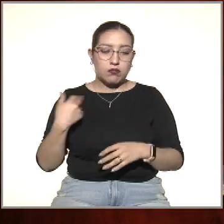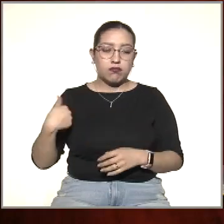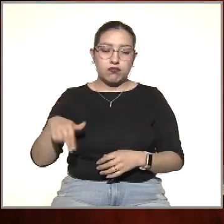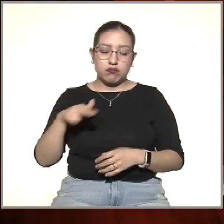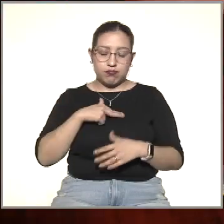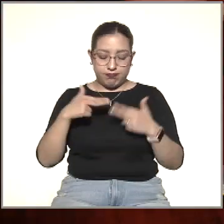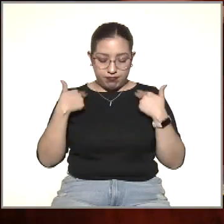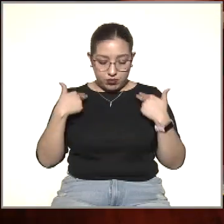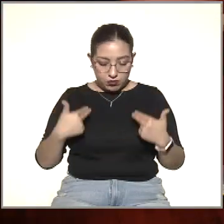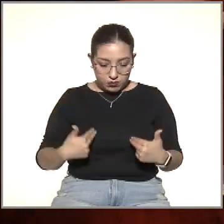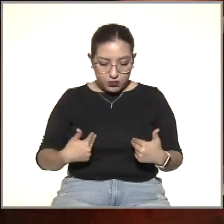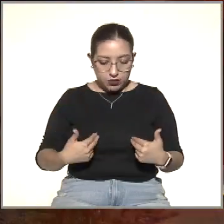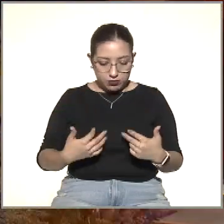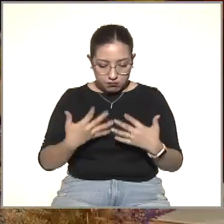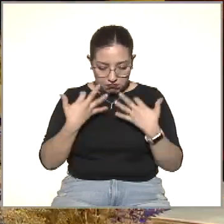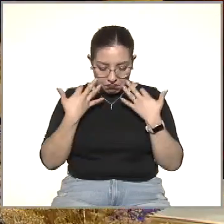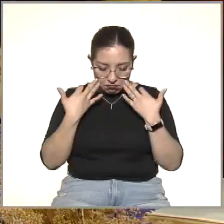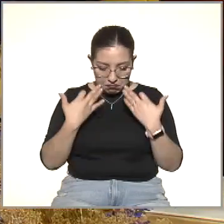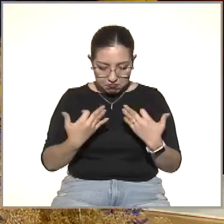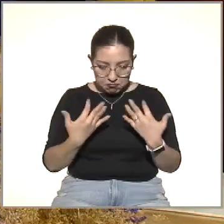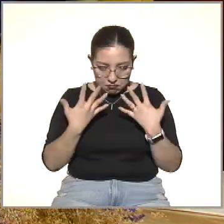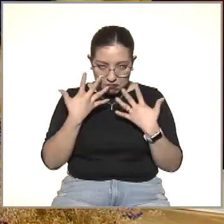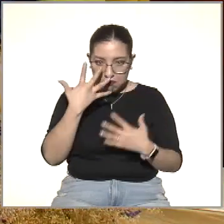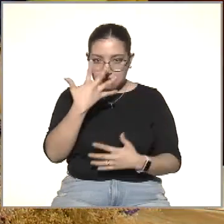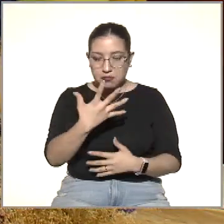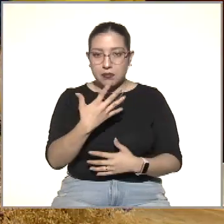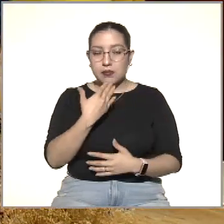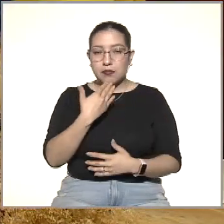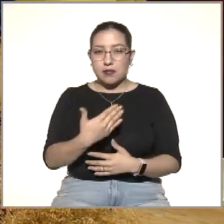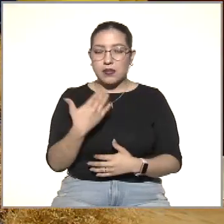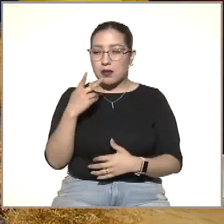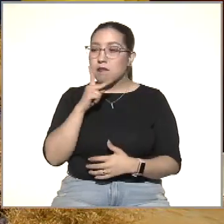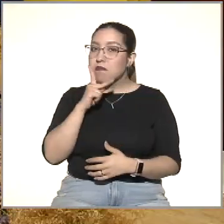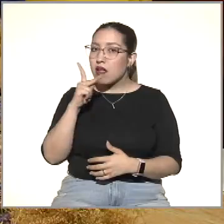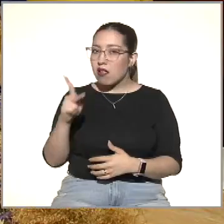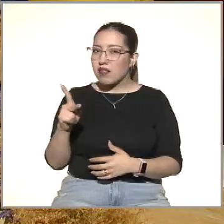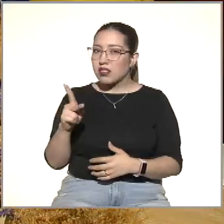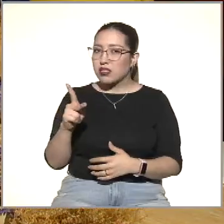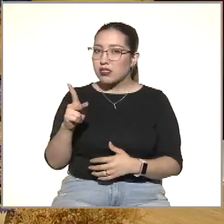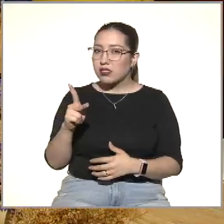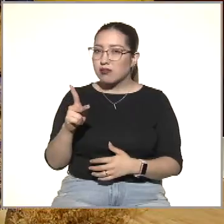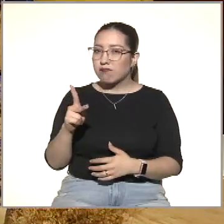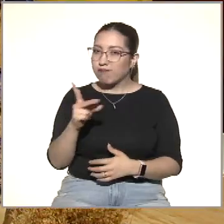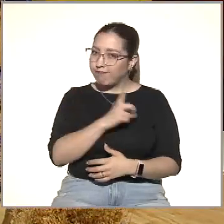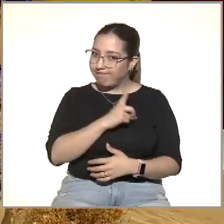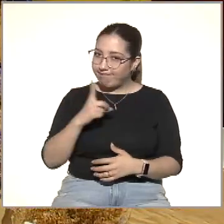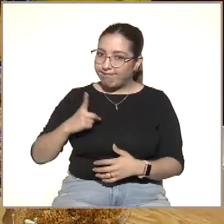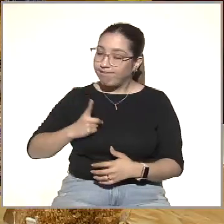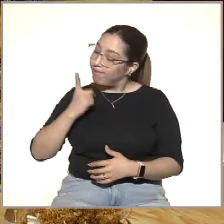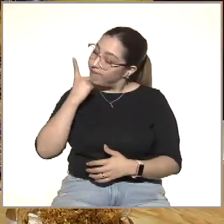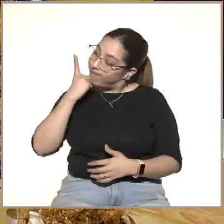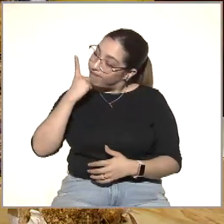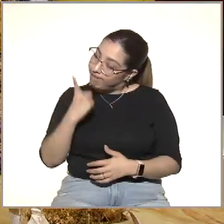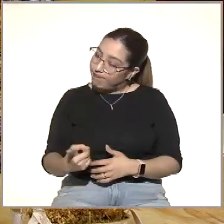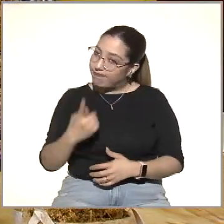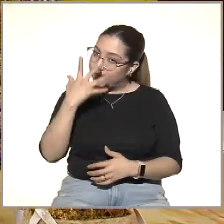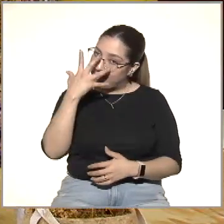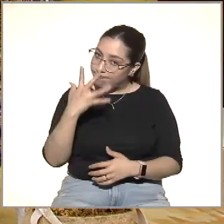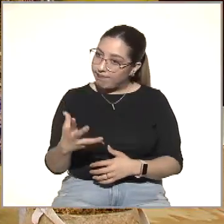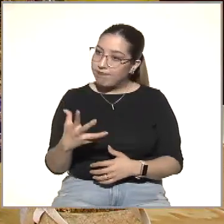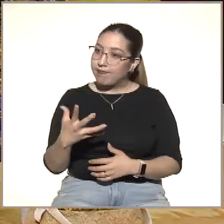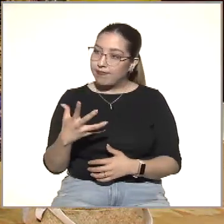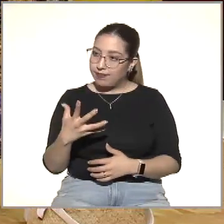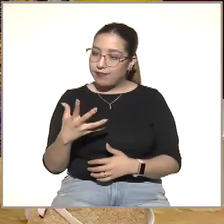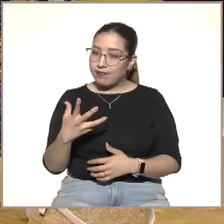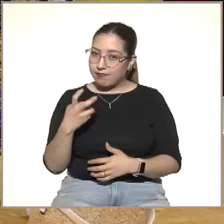es dejar en el pasado, dejar atrás esas palabras que nos tragamos, que las tenemos que metabolizar, nombrar, y